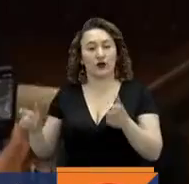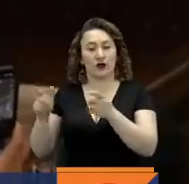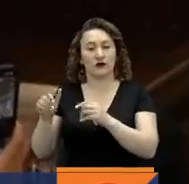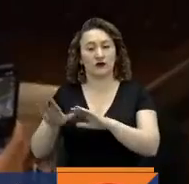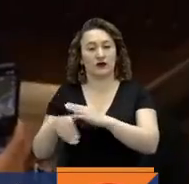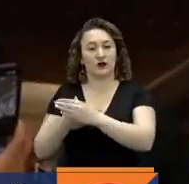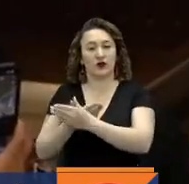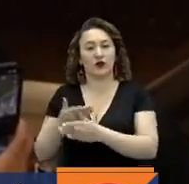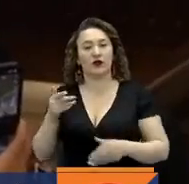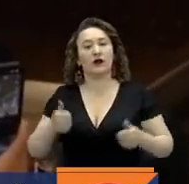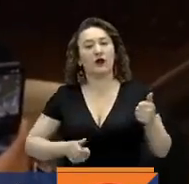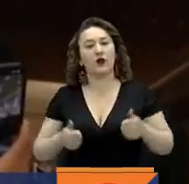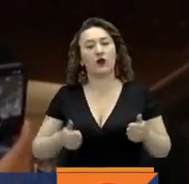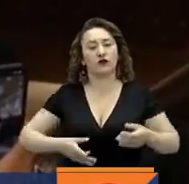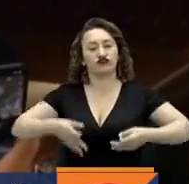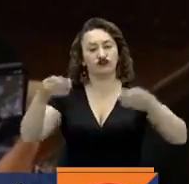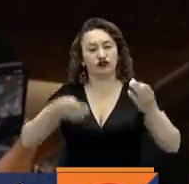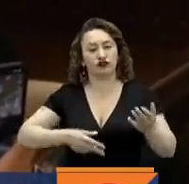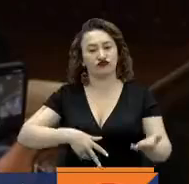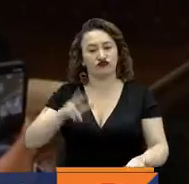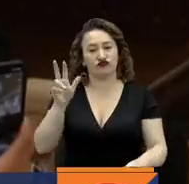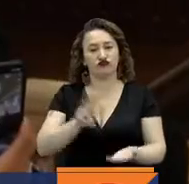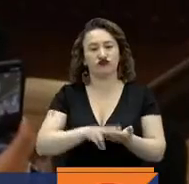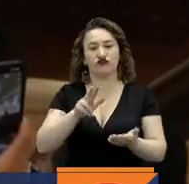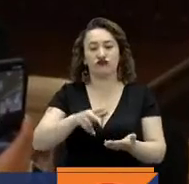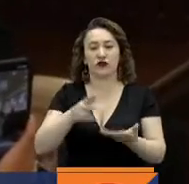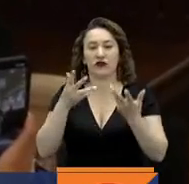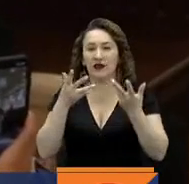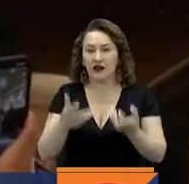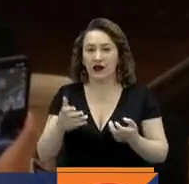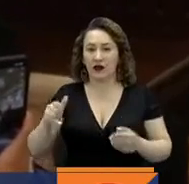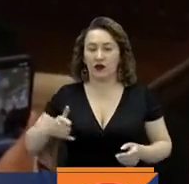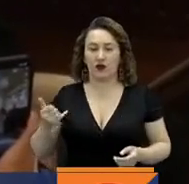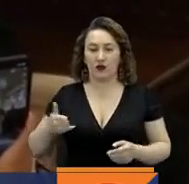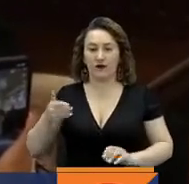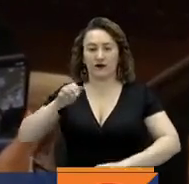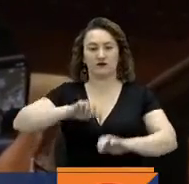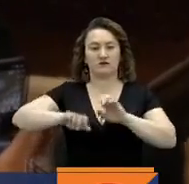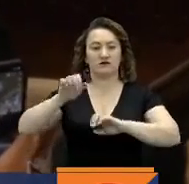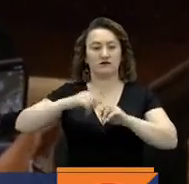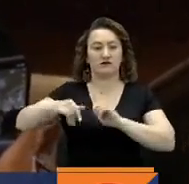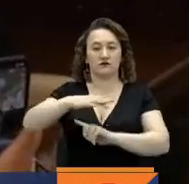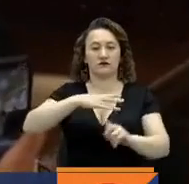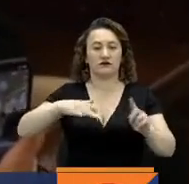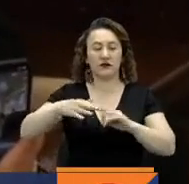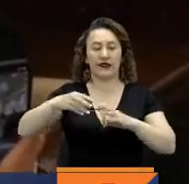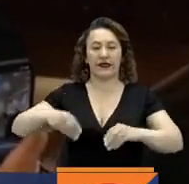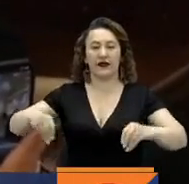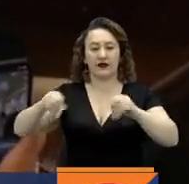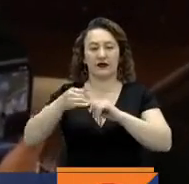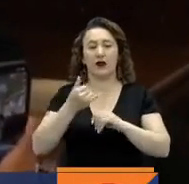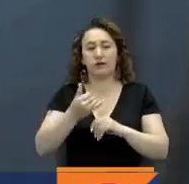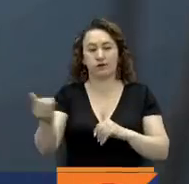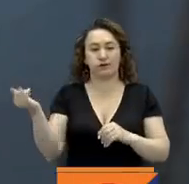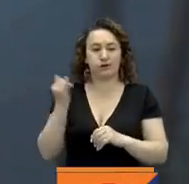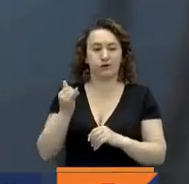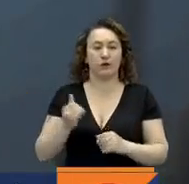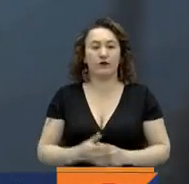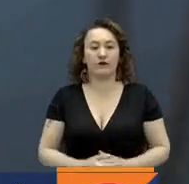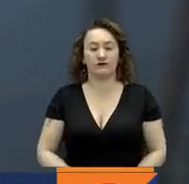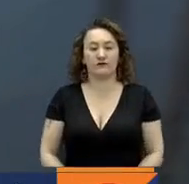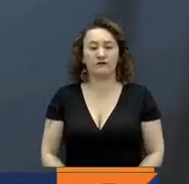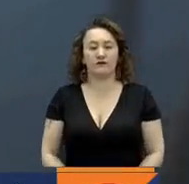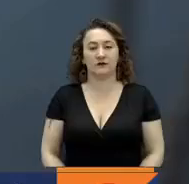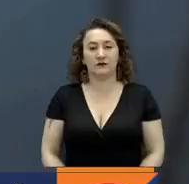República es ratificar el querer de la juventud y los defensores ambientales en los territorios más alejados de